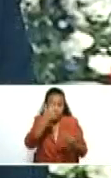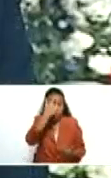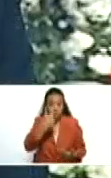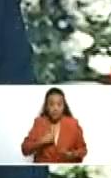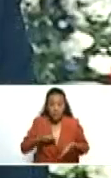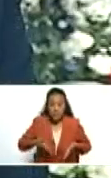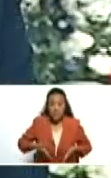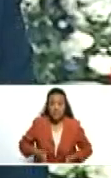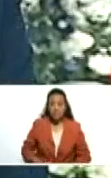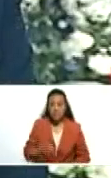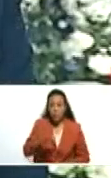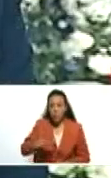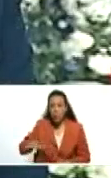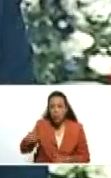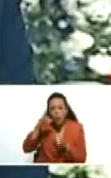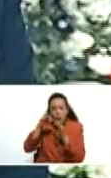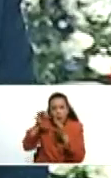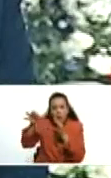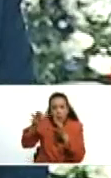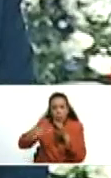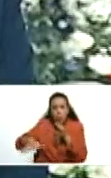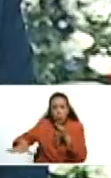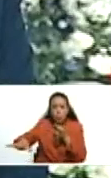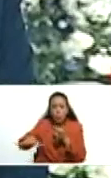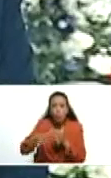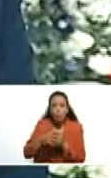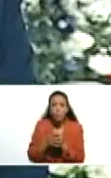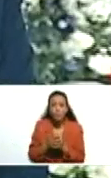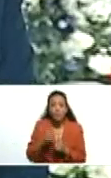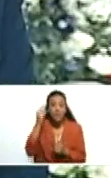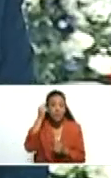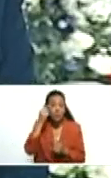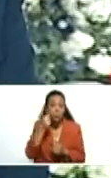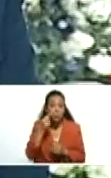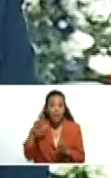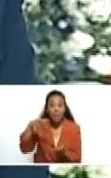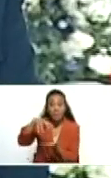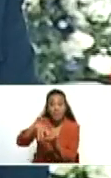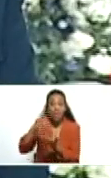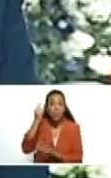nacido allá en la cuna del gran mariscal de Ayacucho,